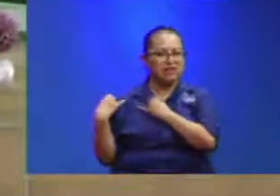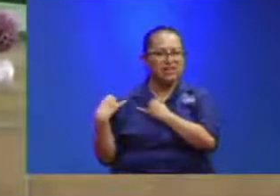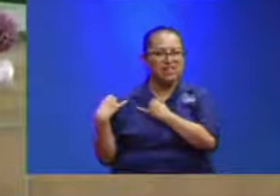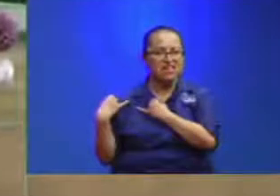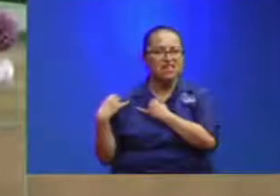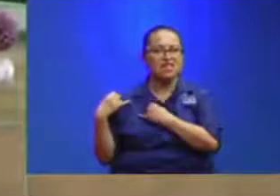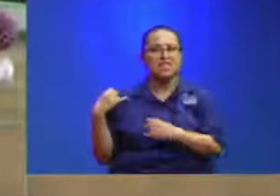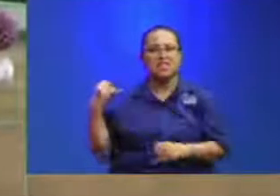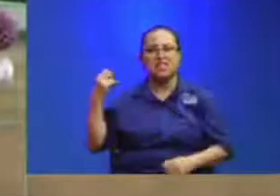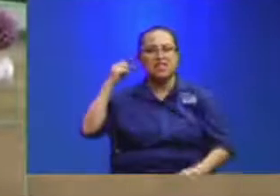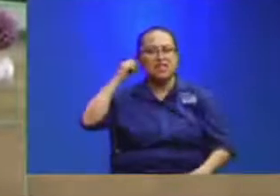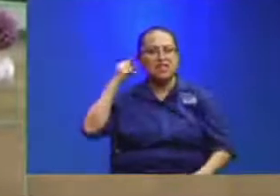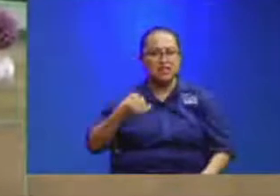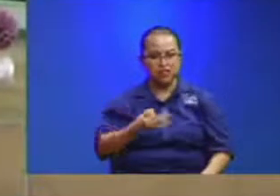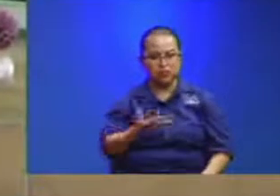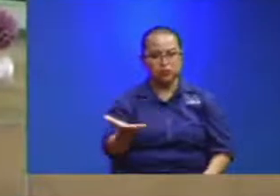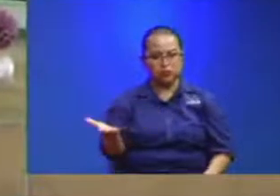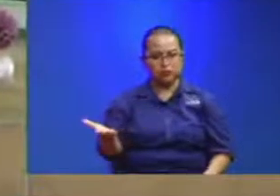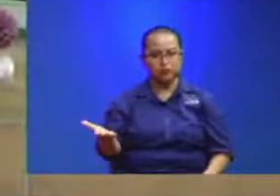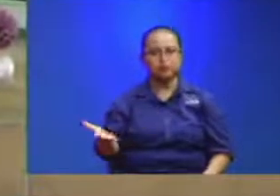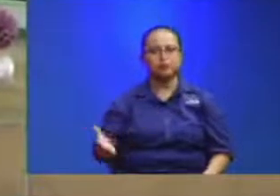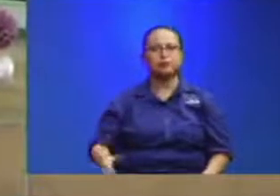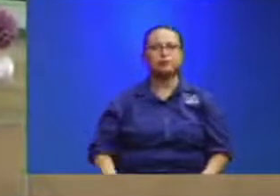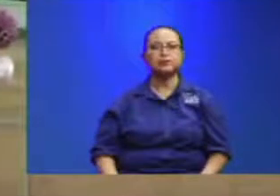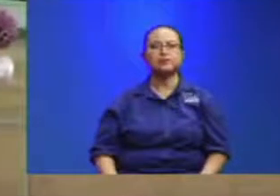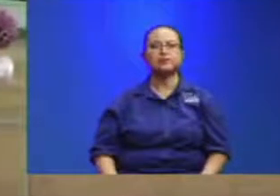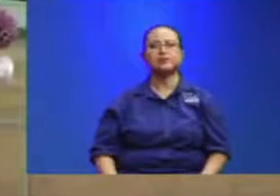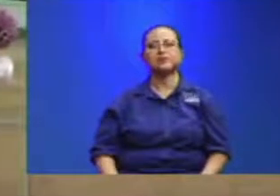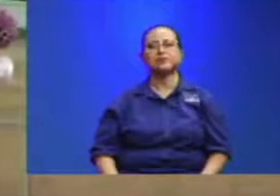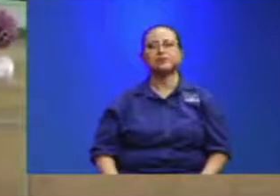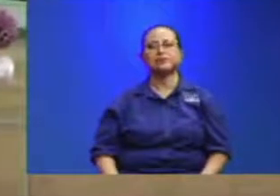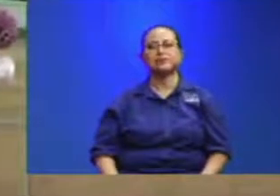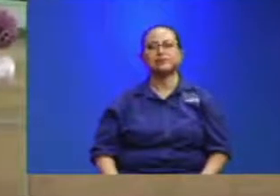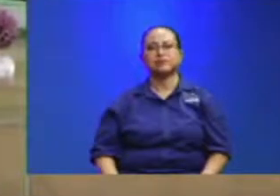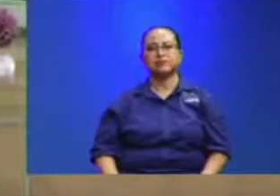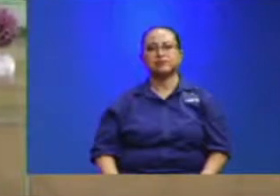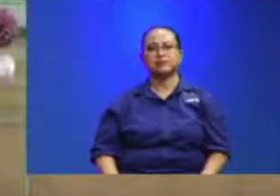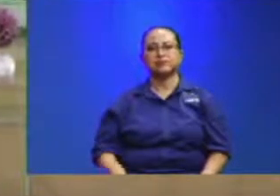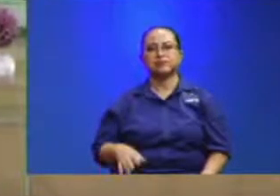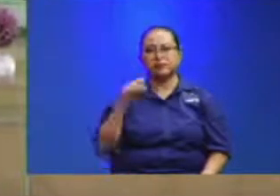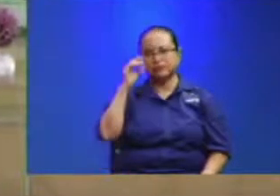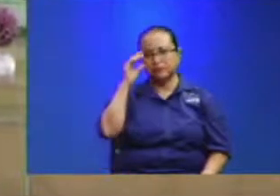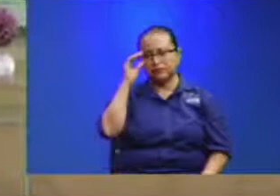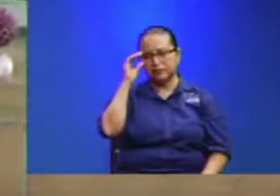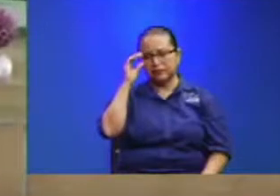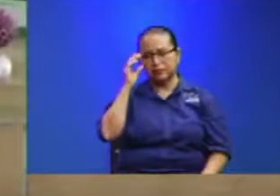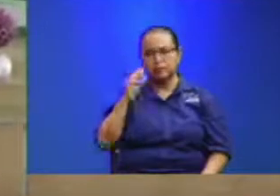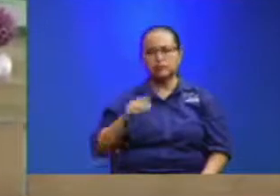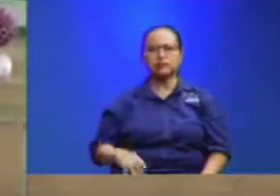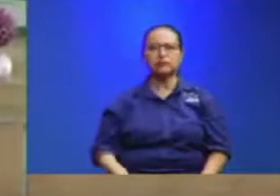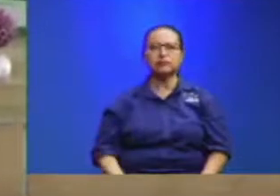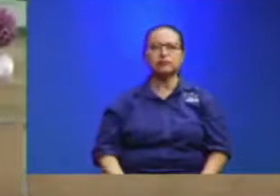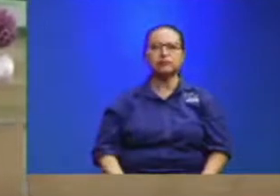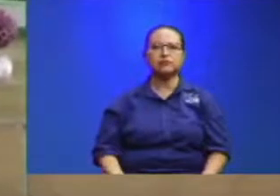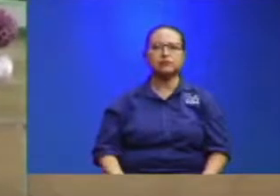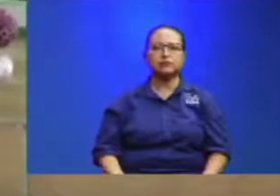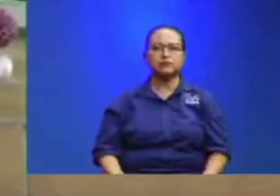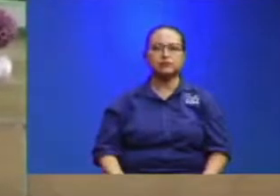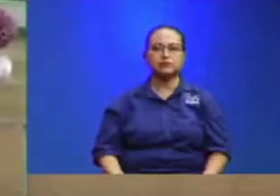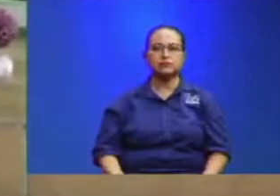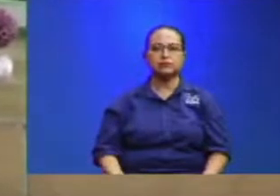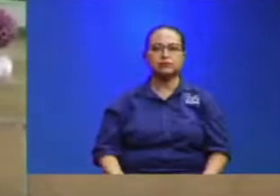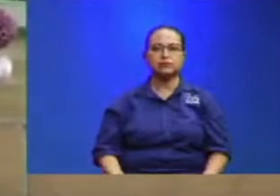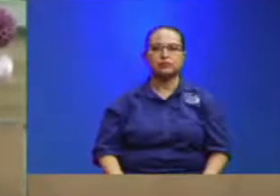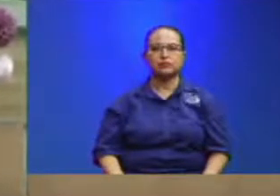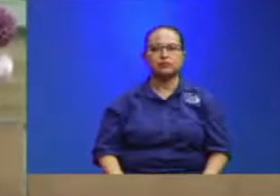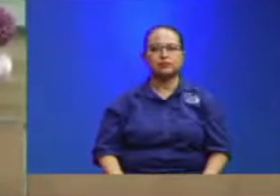por ponerle películas y contar testimonios ya terminó el tiempo pero espéreme un rato dos minutos y algo de compás y leemos